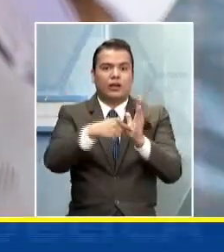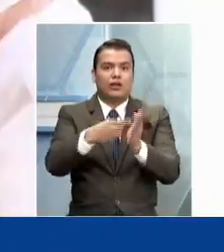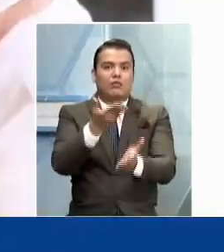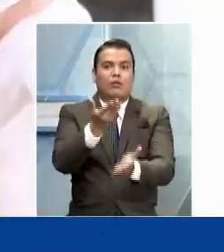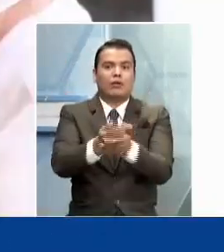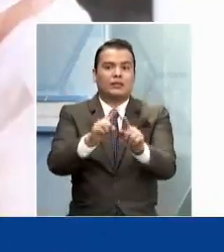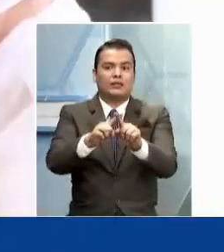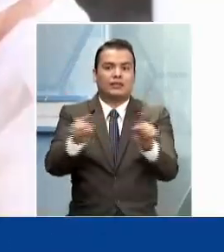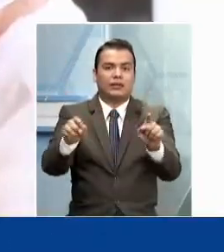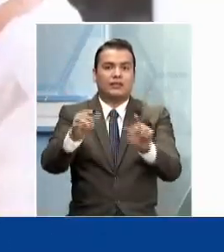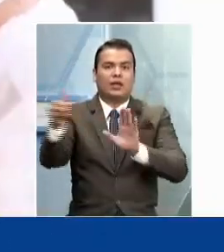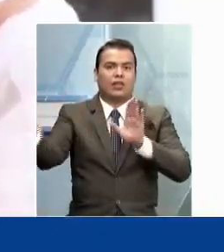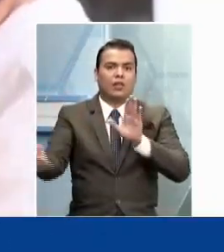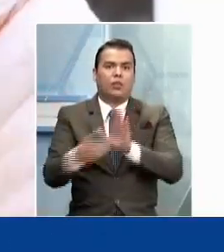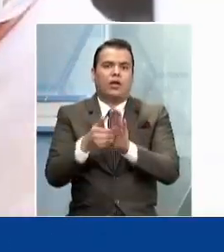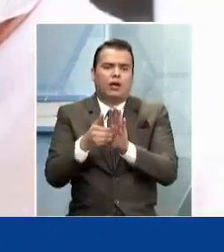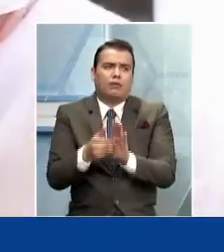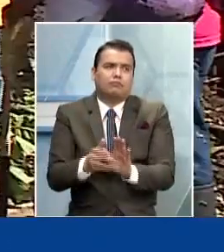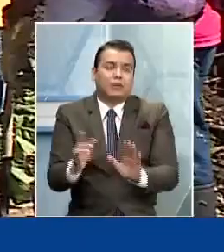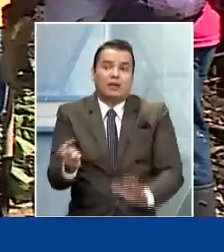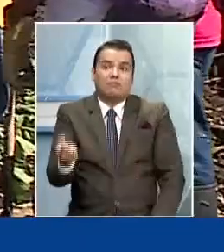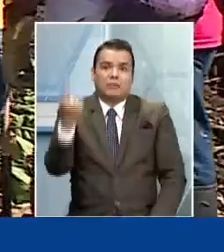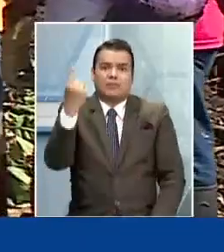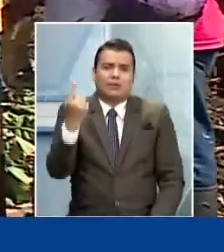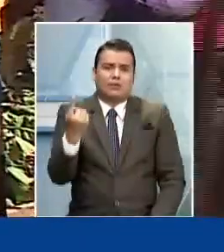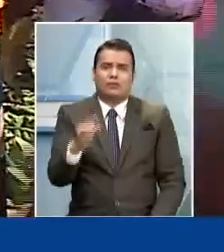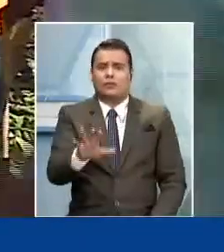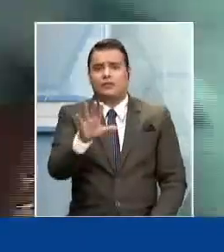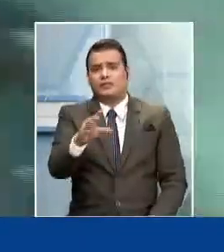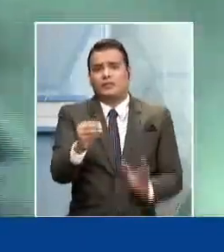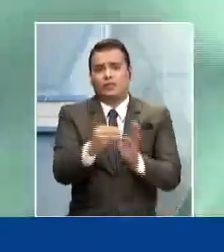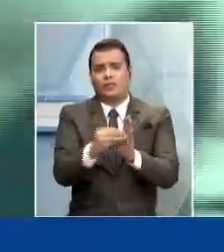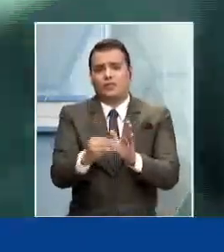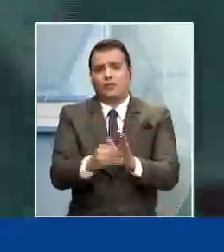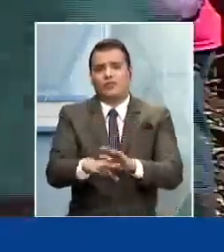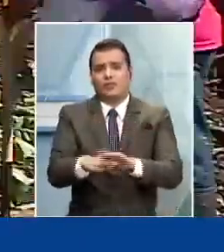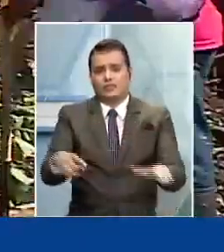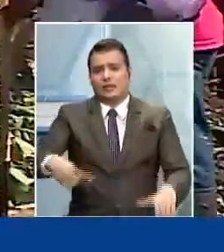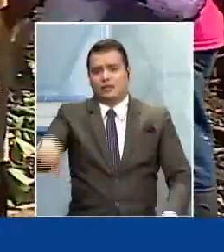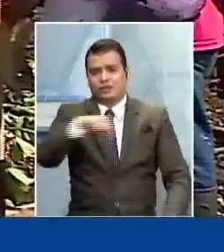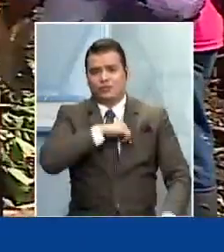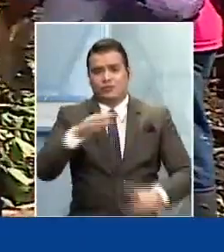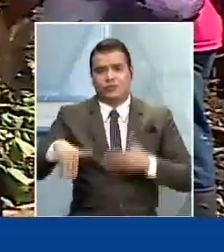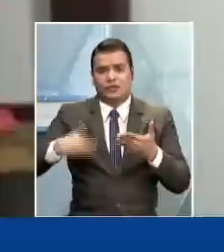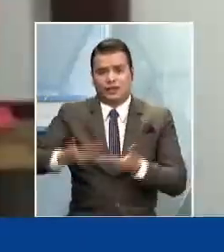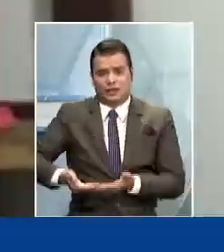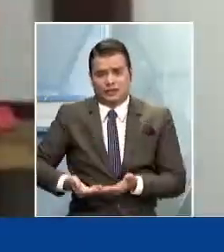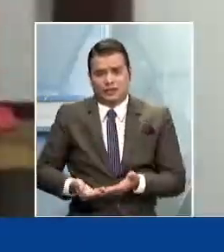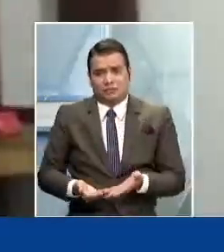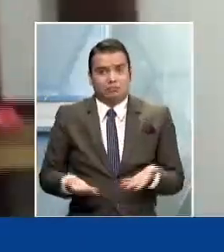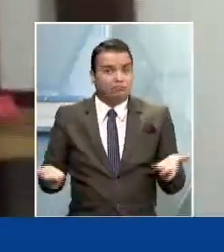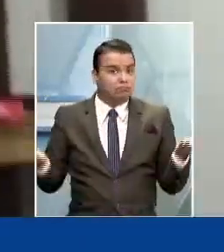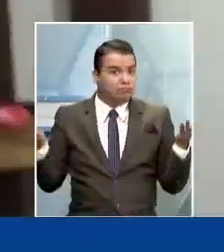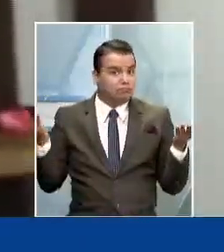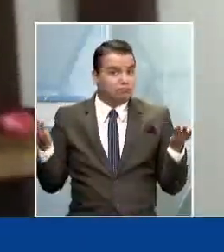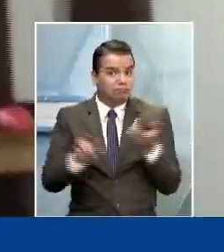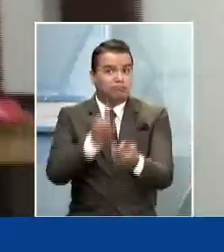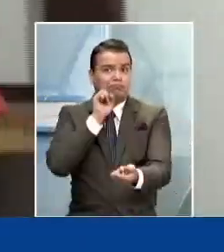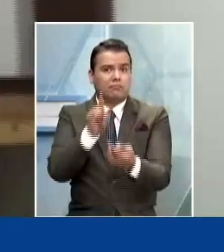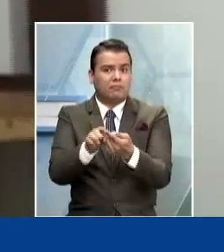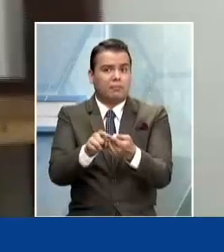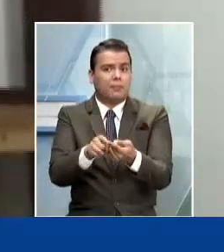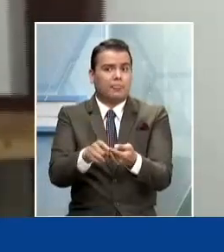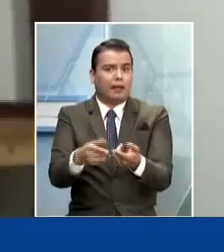Este no es el primer ataque, este es el 5º ataque que nuestro gobierno recibe, y uno se pregunta cuál es el